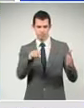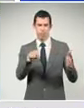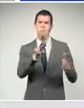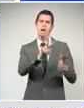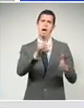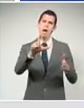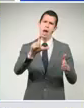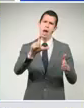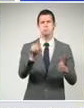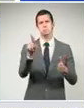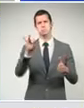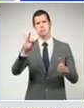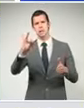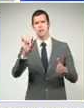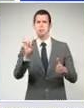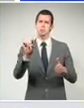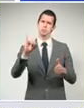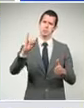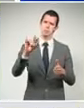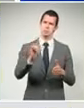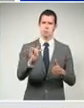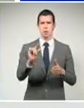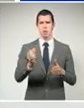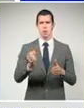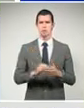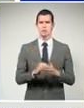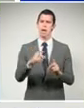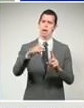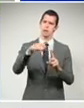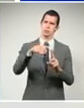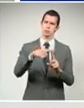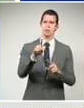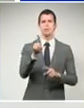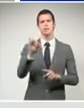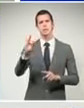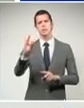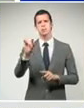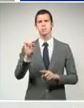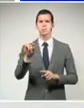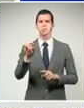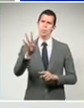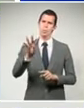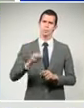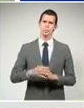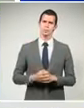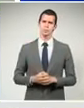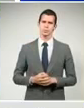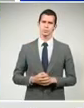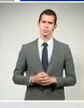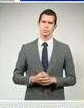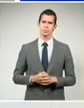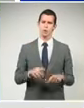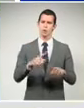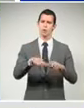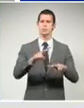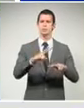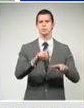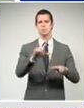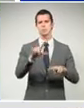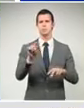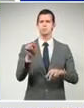con 17,6, Las Tunas con 17,4 y Holguín con